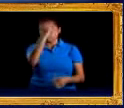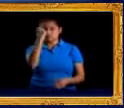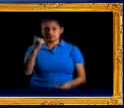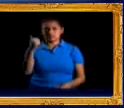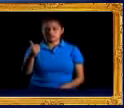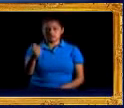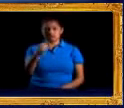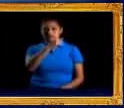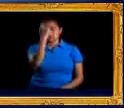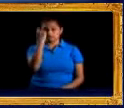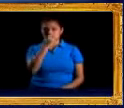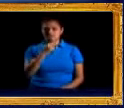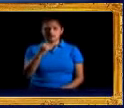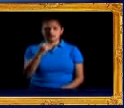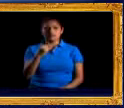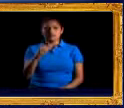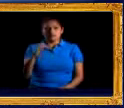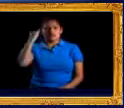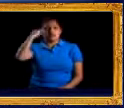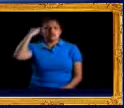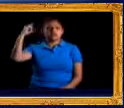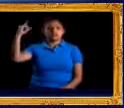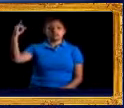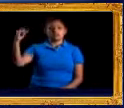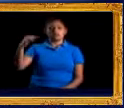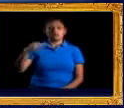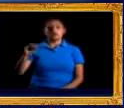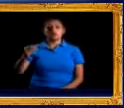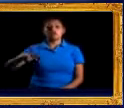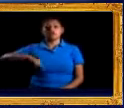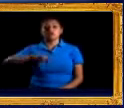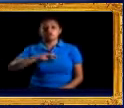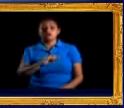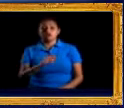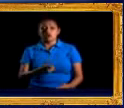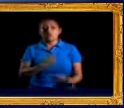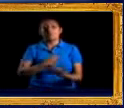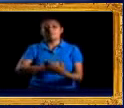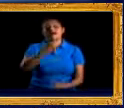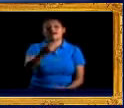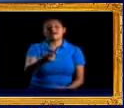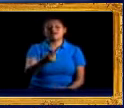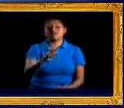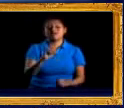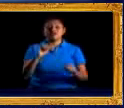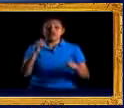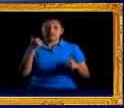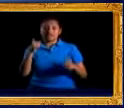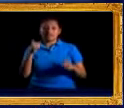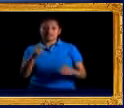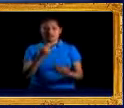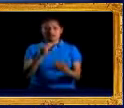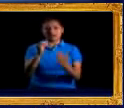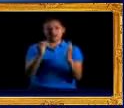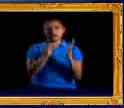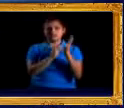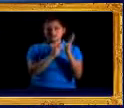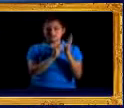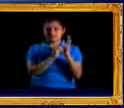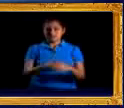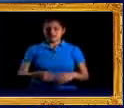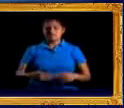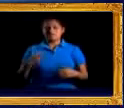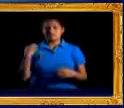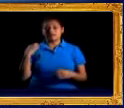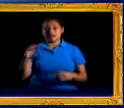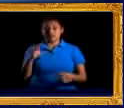un quetzal. Ahora se imagina que nosotros pagamos 15 pesos mexicanos para adquirir un